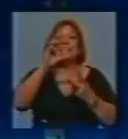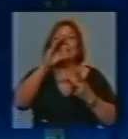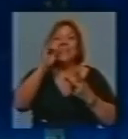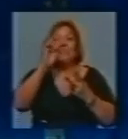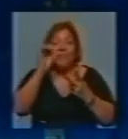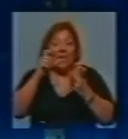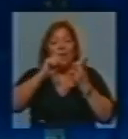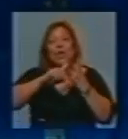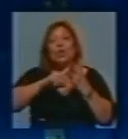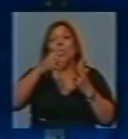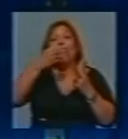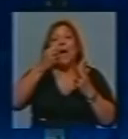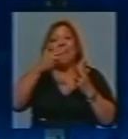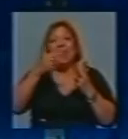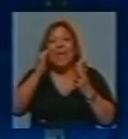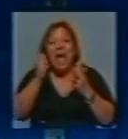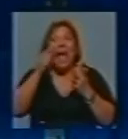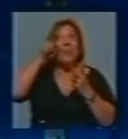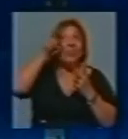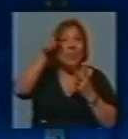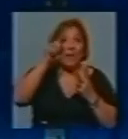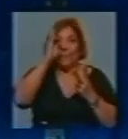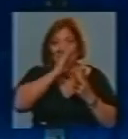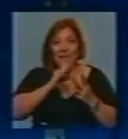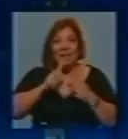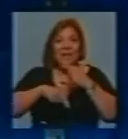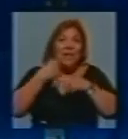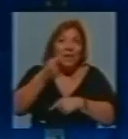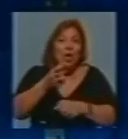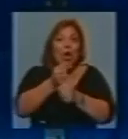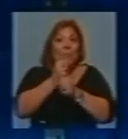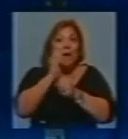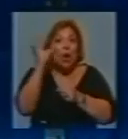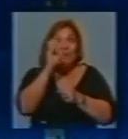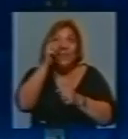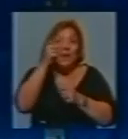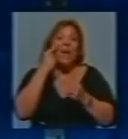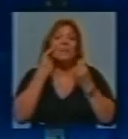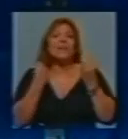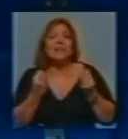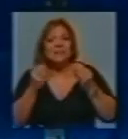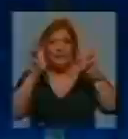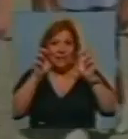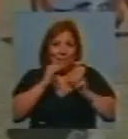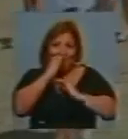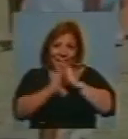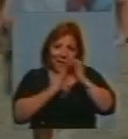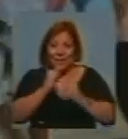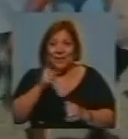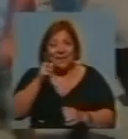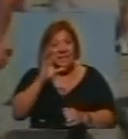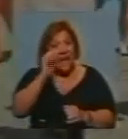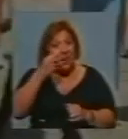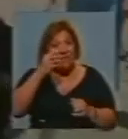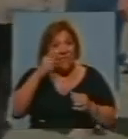Bahía. ¿Cómo se preparan las ciudades? En este caso, Salvador de Bahía para el partido, para la Copa Confederaciones. Nos metemos en ese tema. Salvador